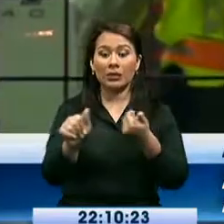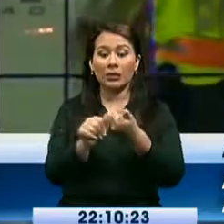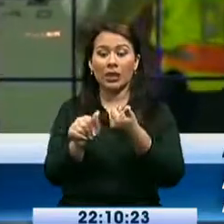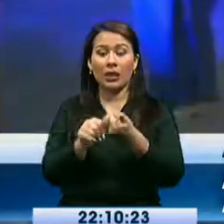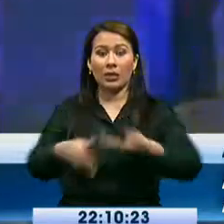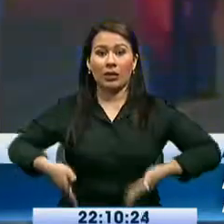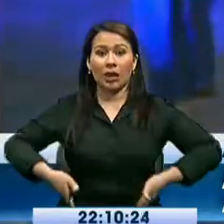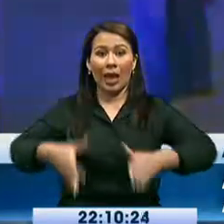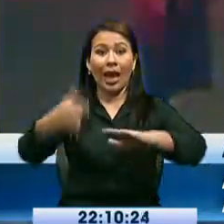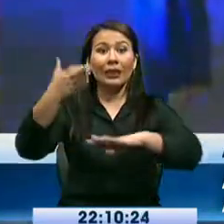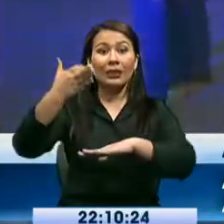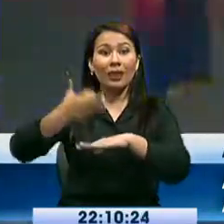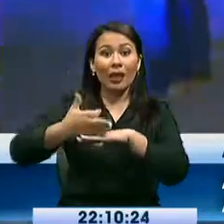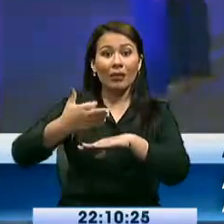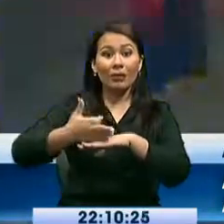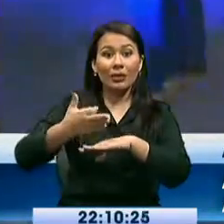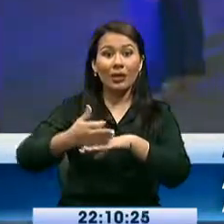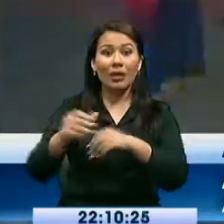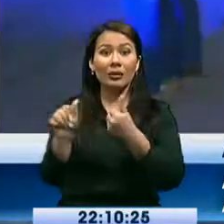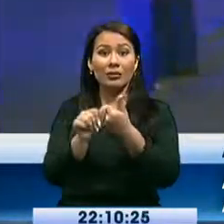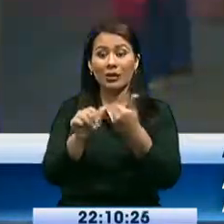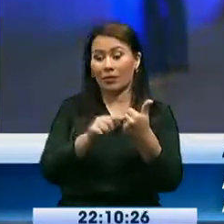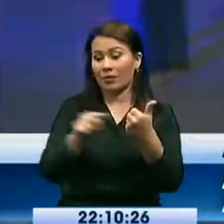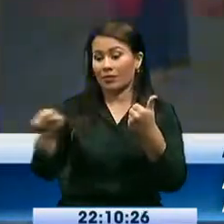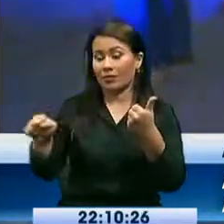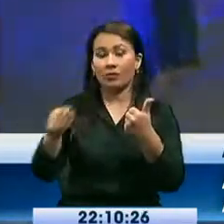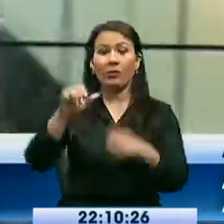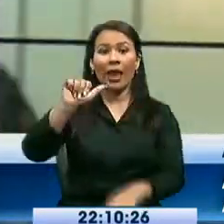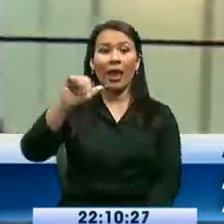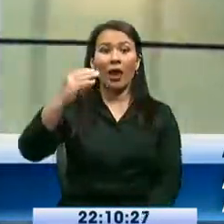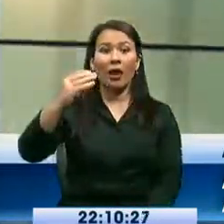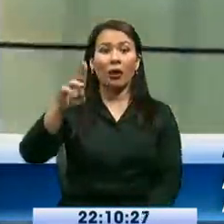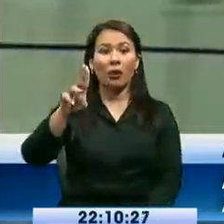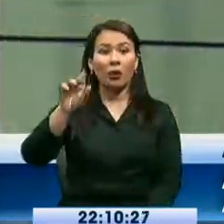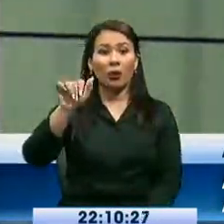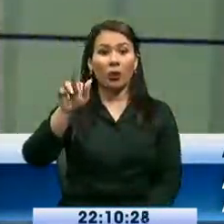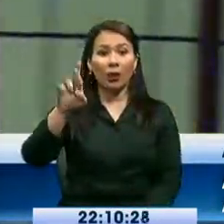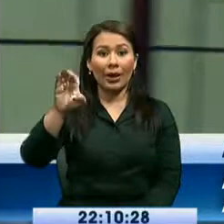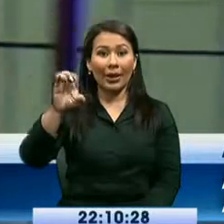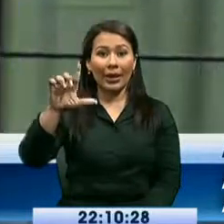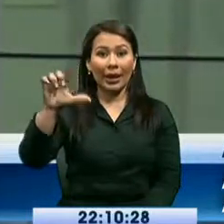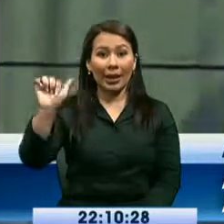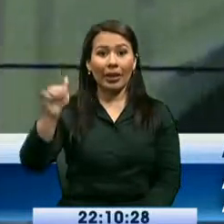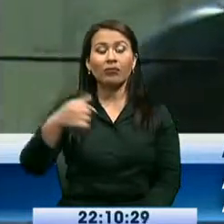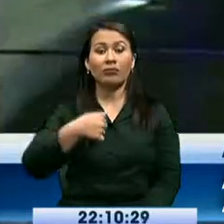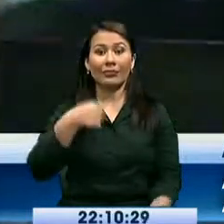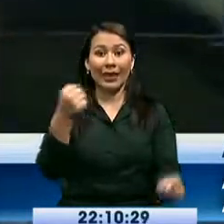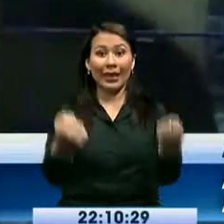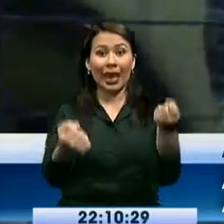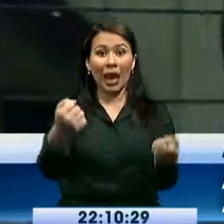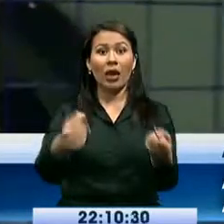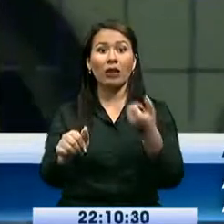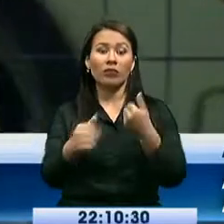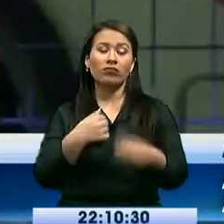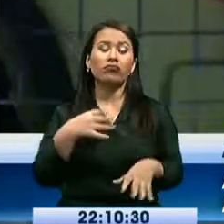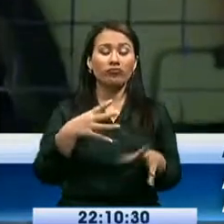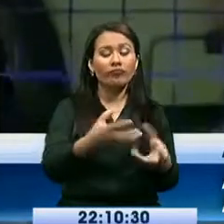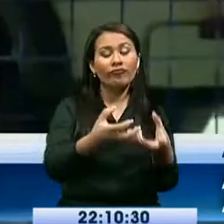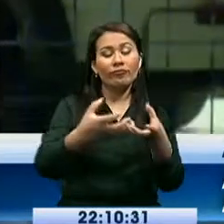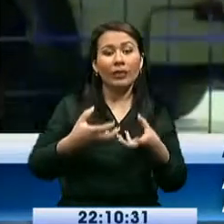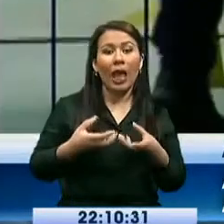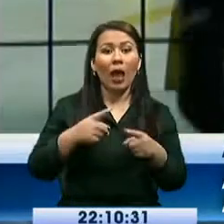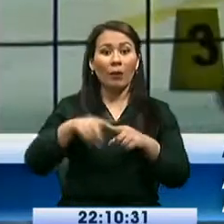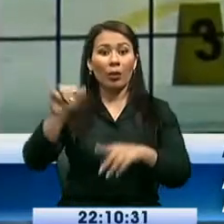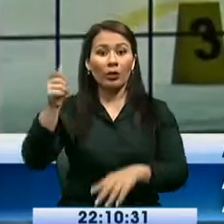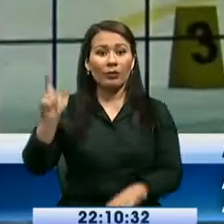autopista Narcisa de Jesús, a la altura de la ciudadela Acuarela del Río. Iba a retirar su vehículo cuando fue sorprendido por una persona que le